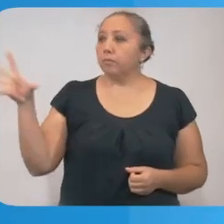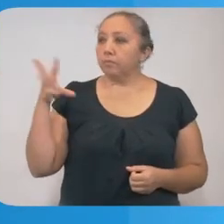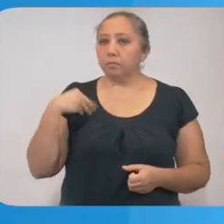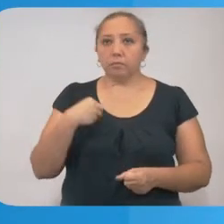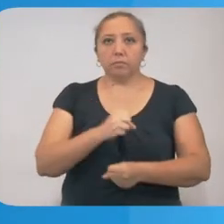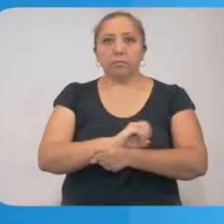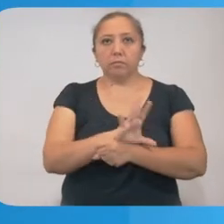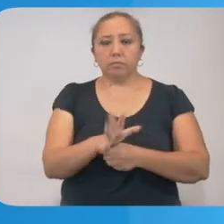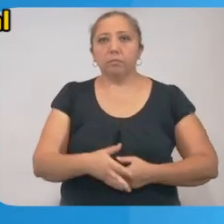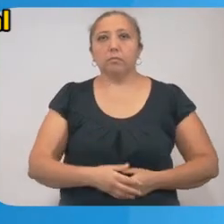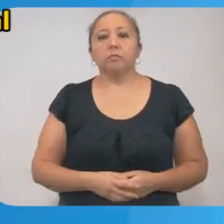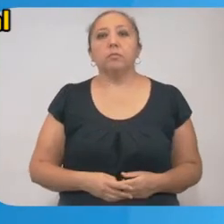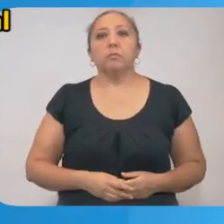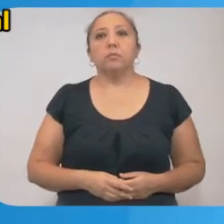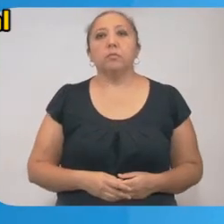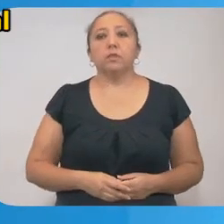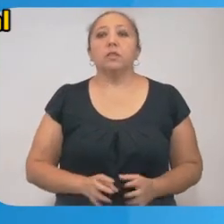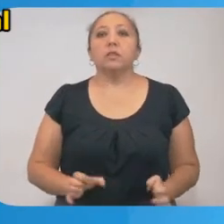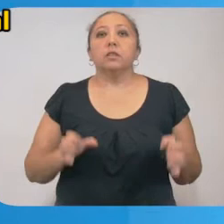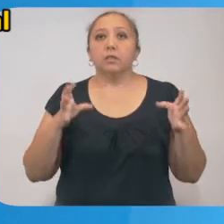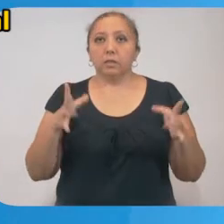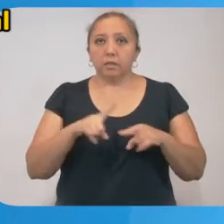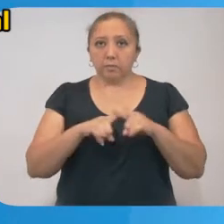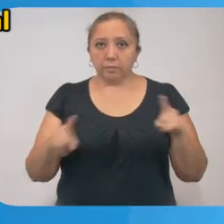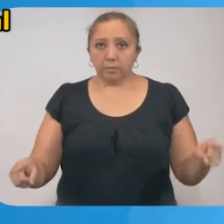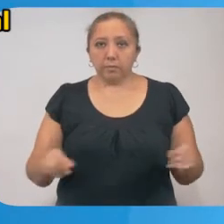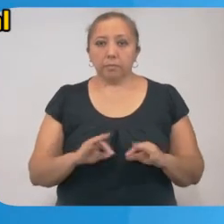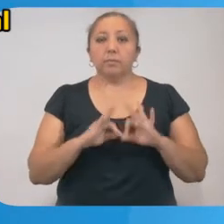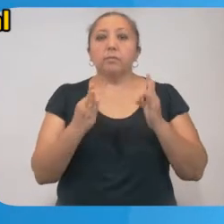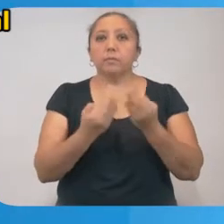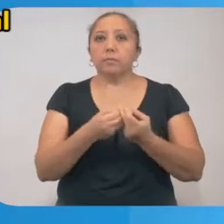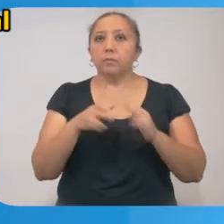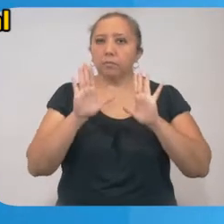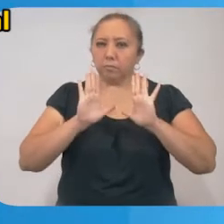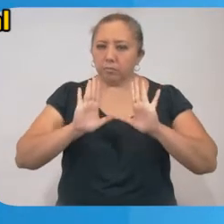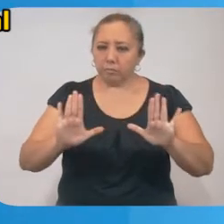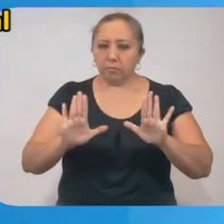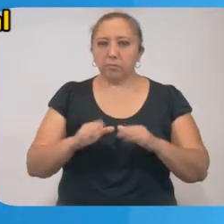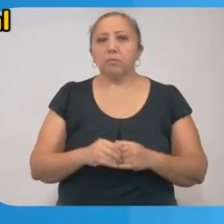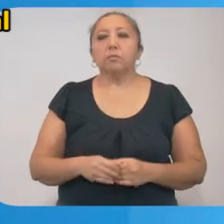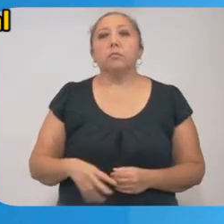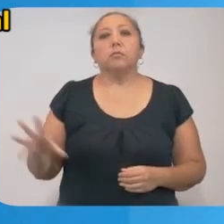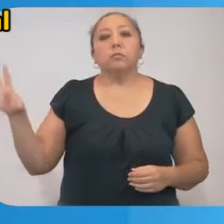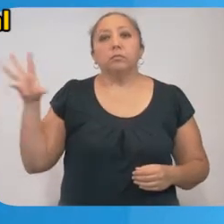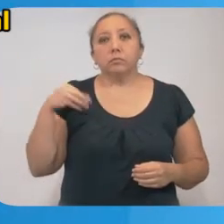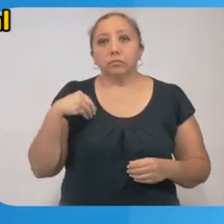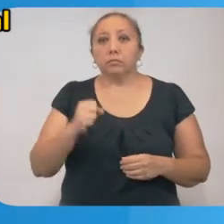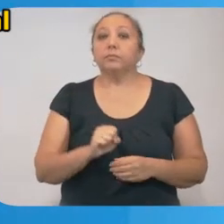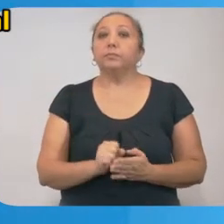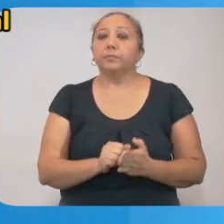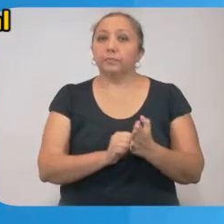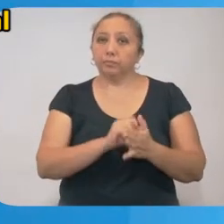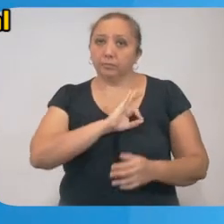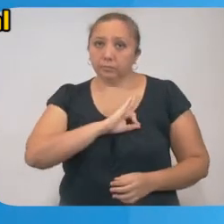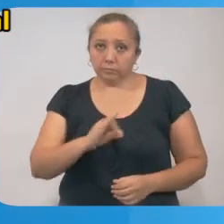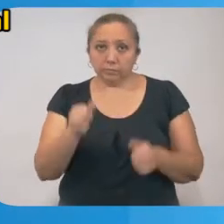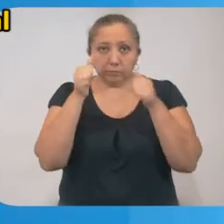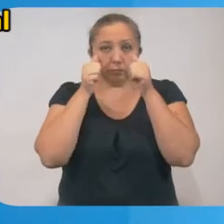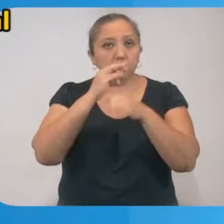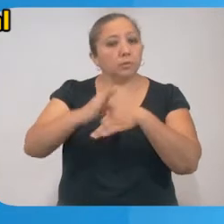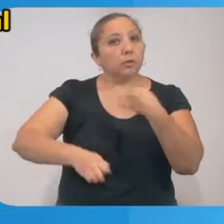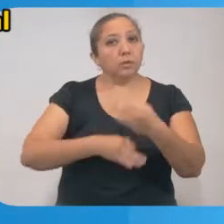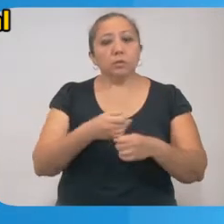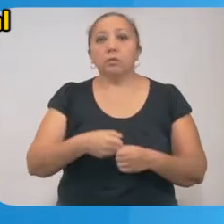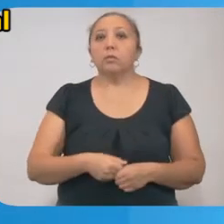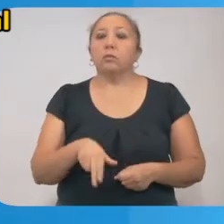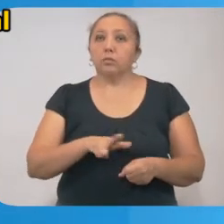por coronavirus. Se han establecido diversas medidas para frenar el avance del coronavirus y el sistema de salud pueda atender a todos